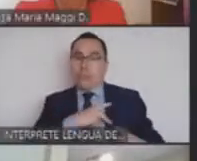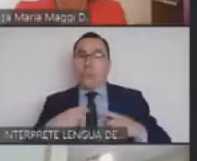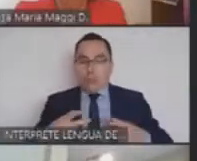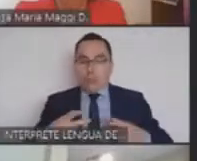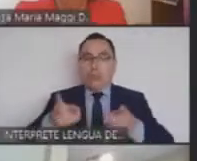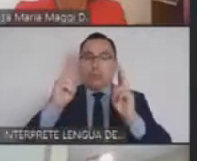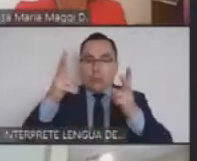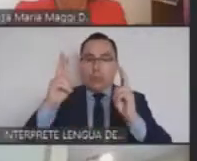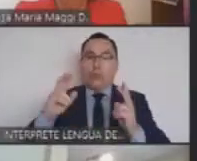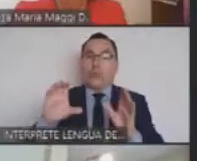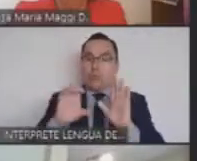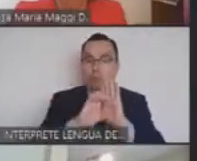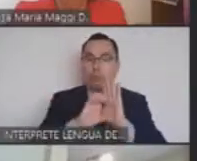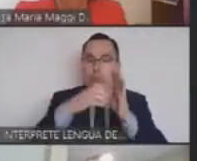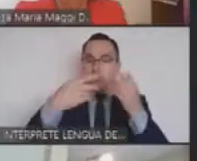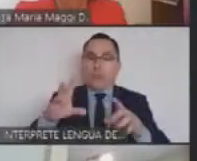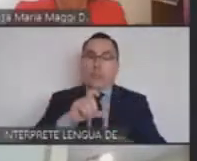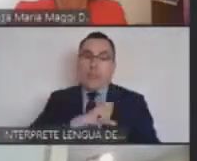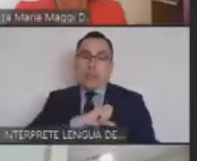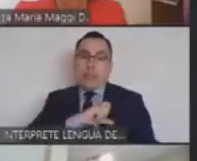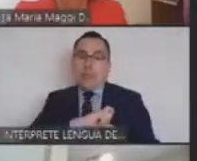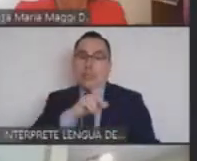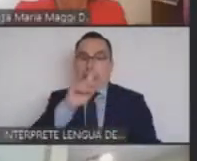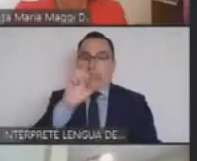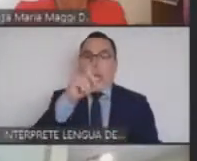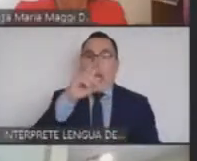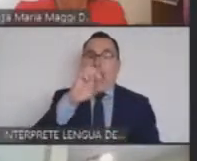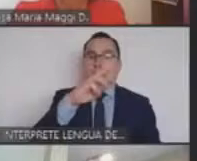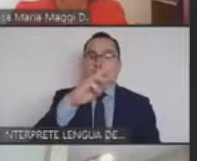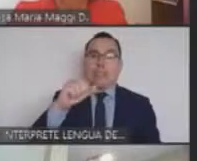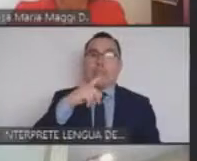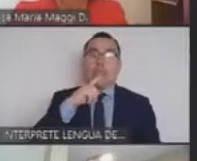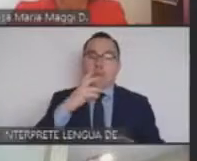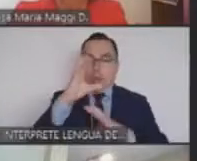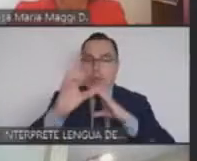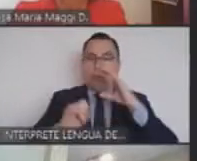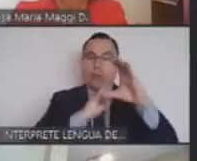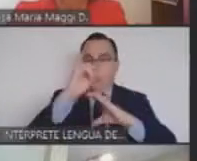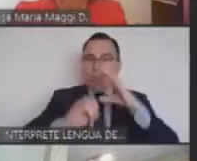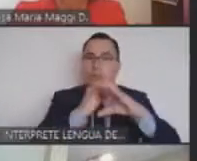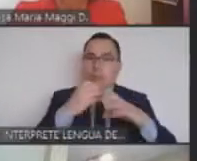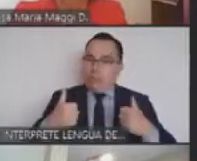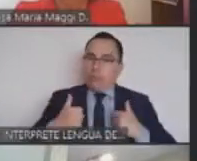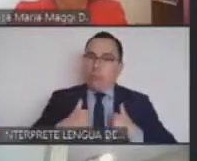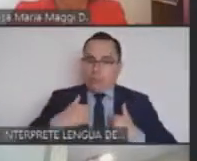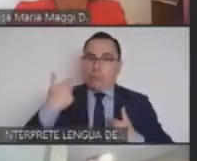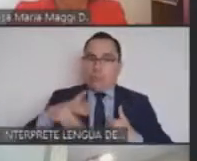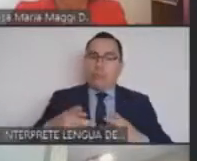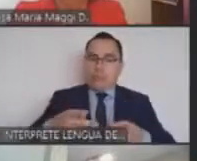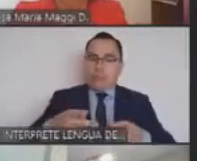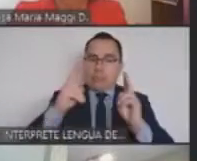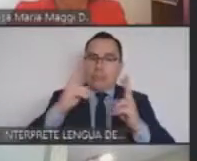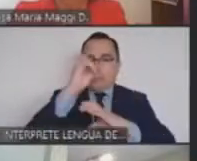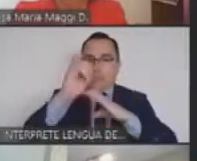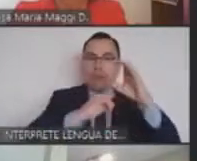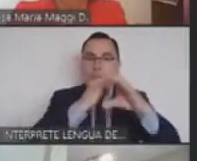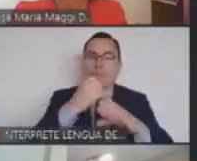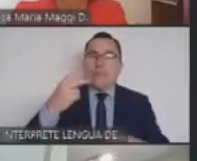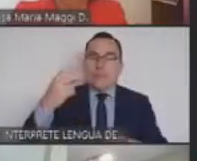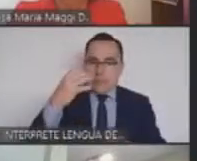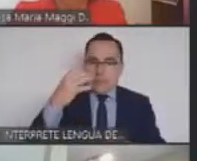de Salamanca, España, diplomado en Derecho Internacional de los Derechos Humanos en la Academia de Derecho Internacional de La Haya.